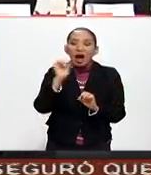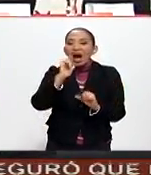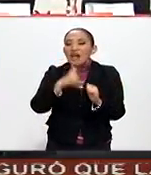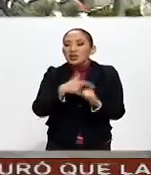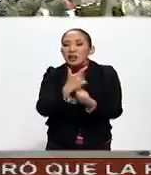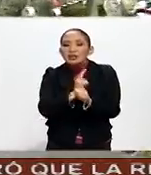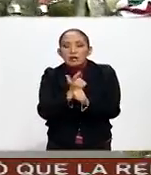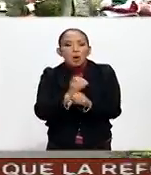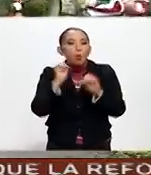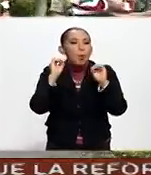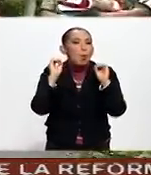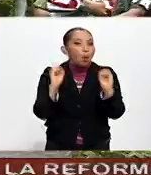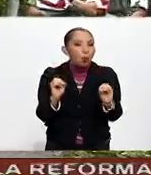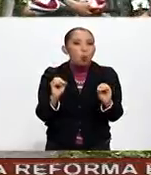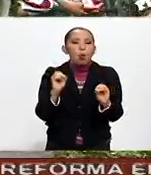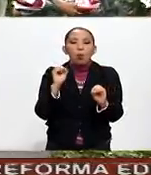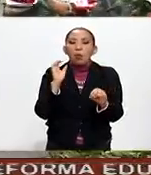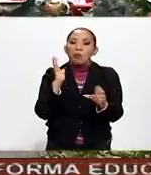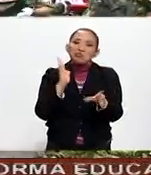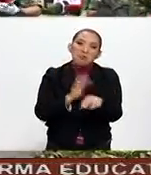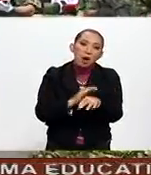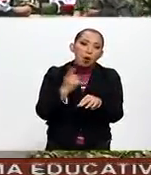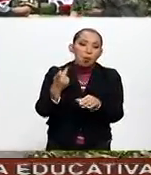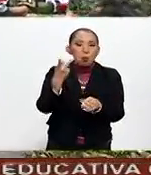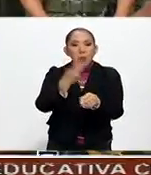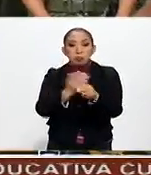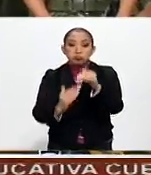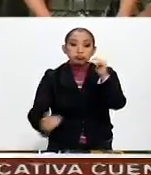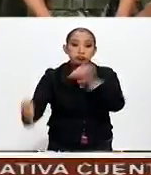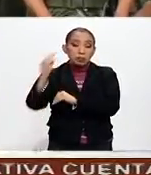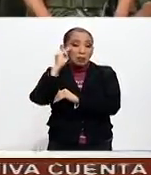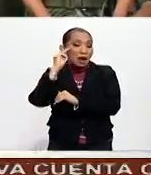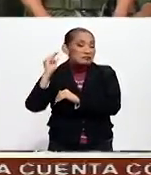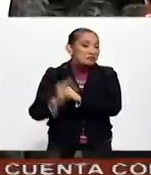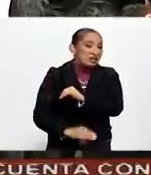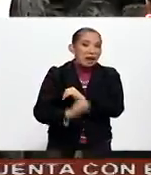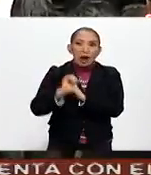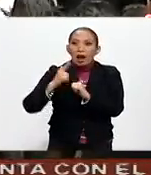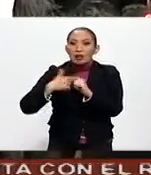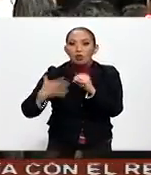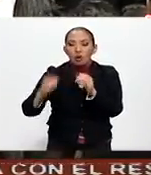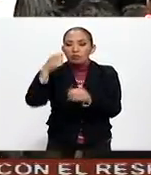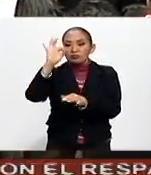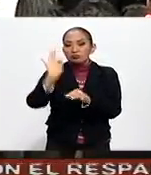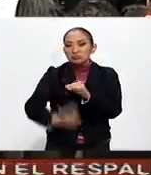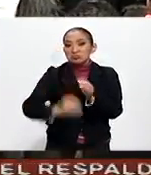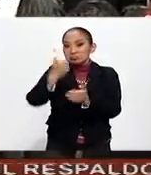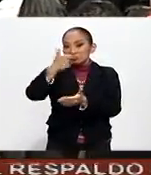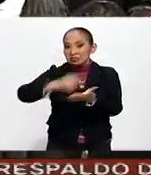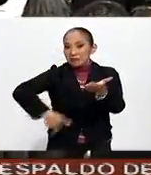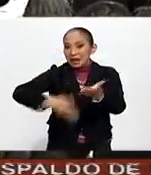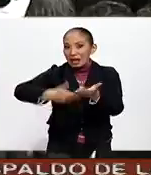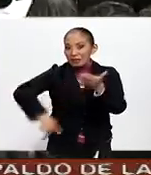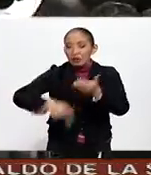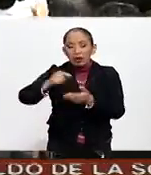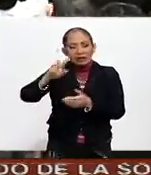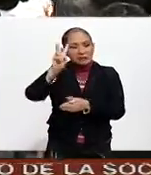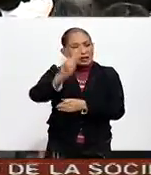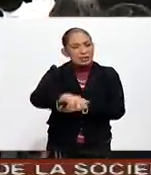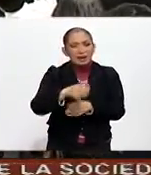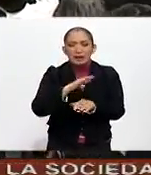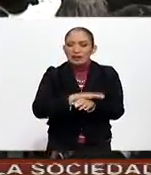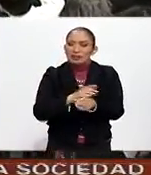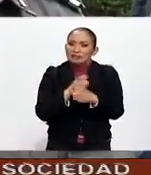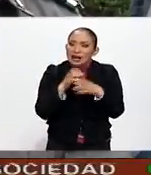licenciatura o bien, Pati, amigos, un posgrado o maestría. Todo esto con descuento. No, y además de verdad que es una